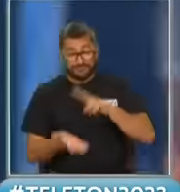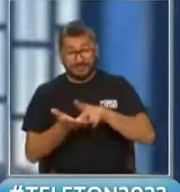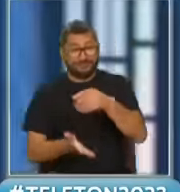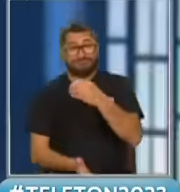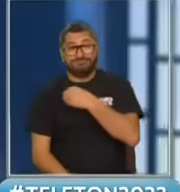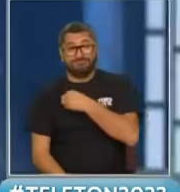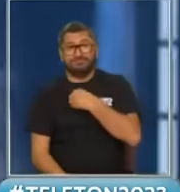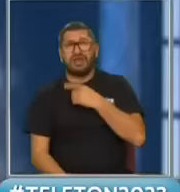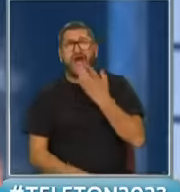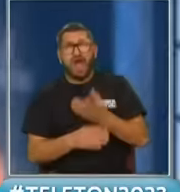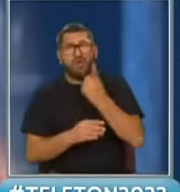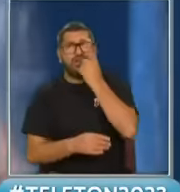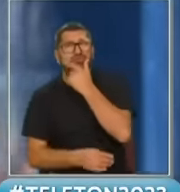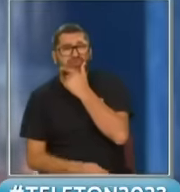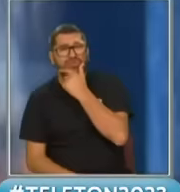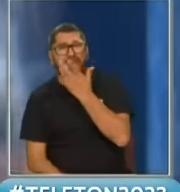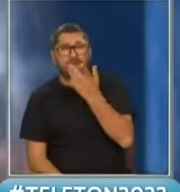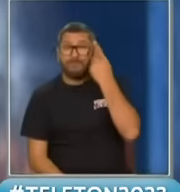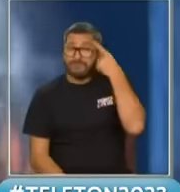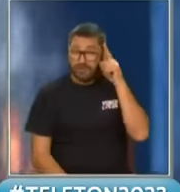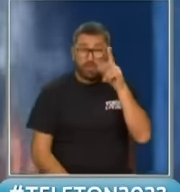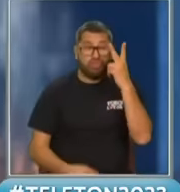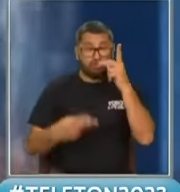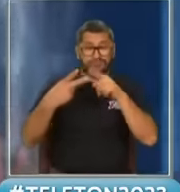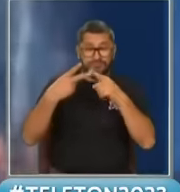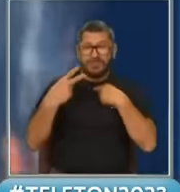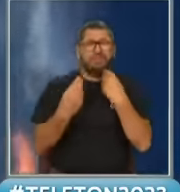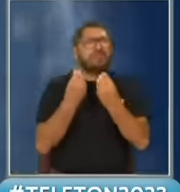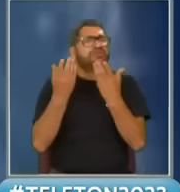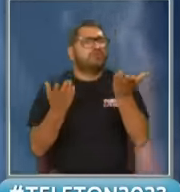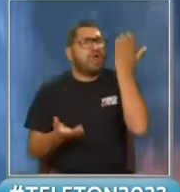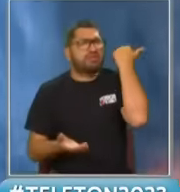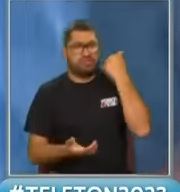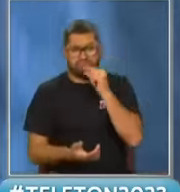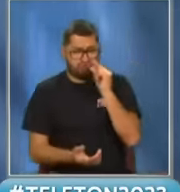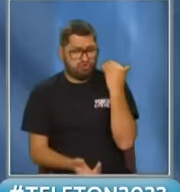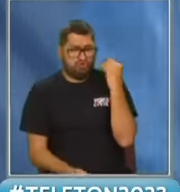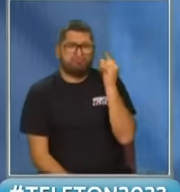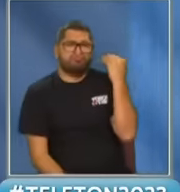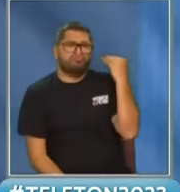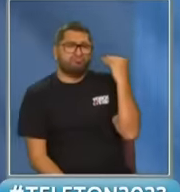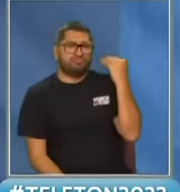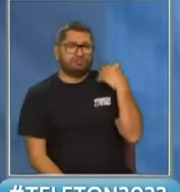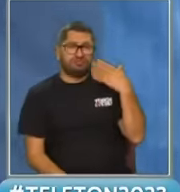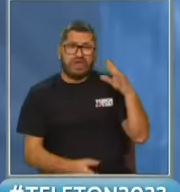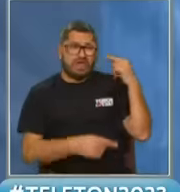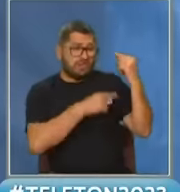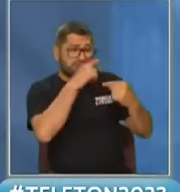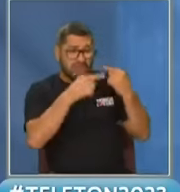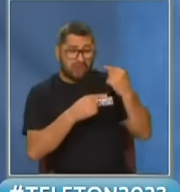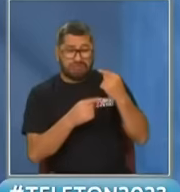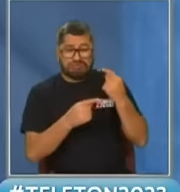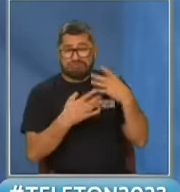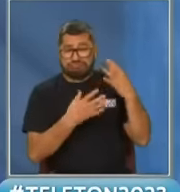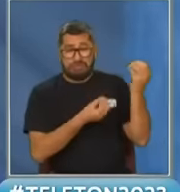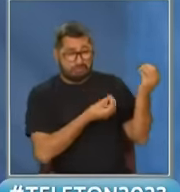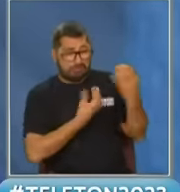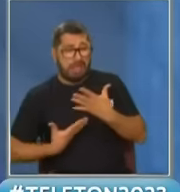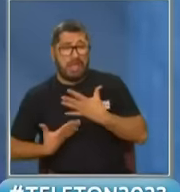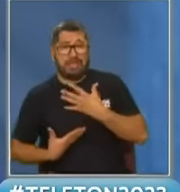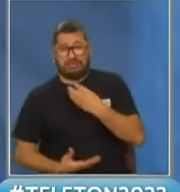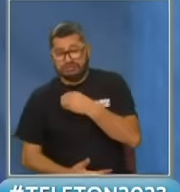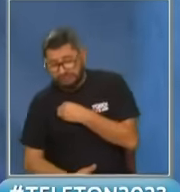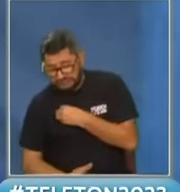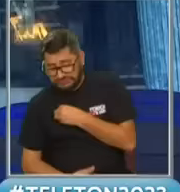Y lo que me pasó hace muy poco, yo les voy a contar esta triste historia cuando yo venía de... Por eso le digo,